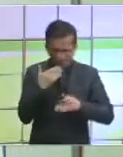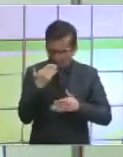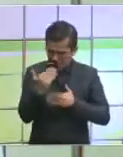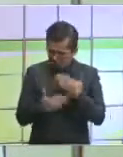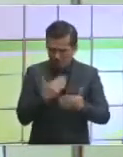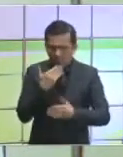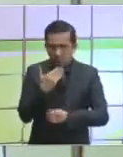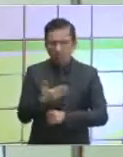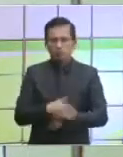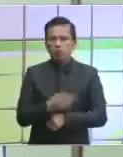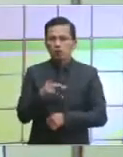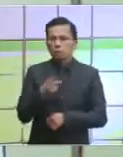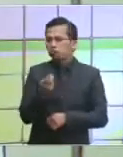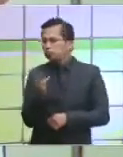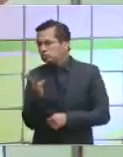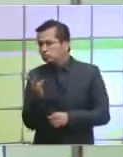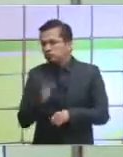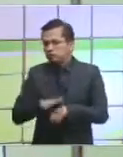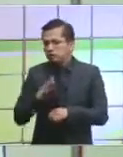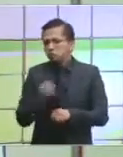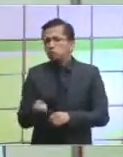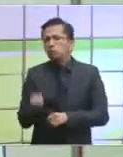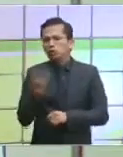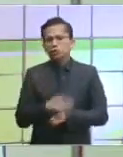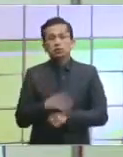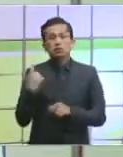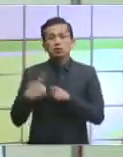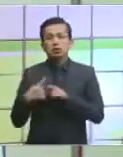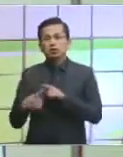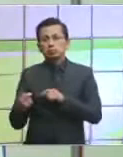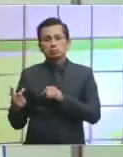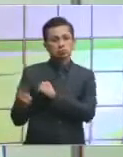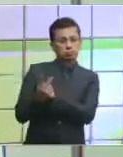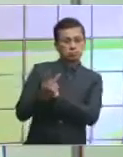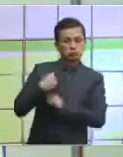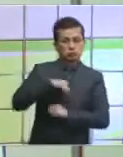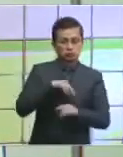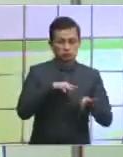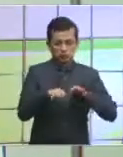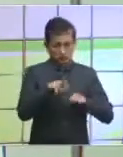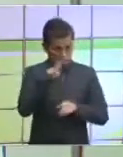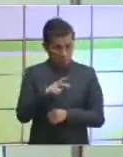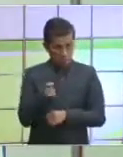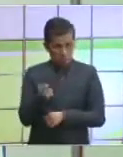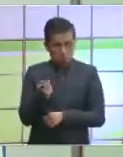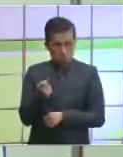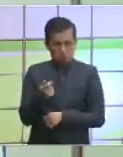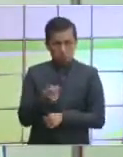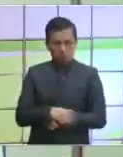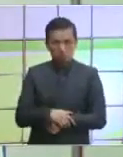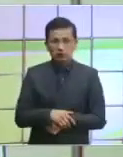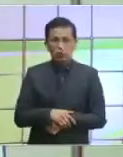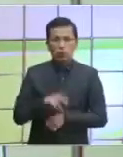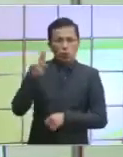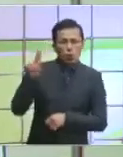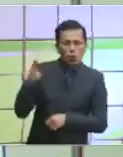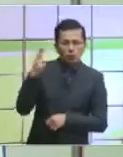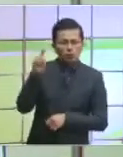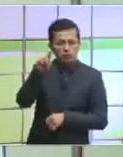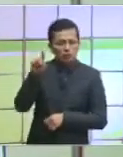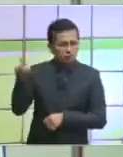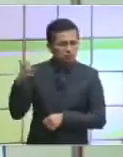fin cuantas más quien nos está dando seguimiento a lo que nosotros tenemos son bien pocas cuántas universidades han